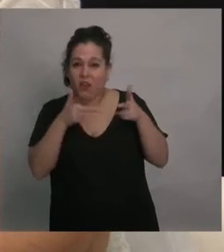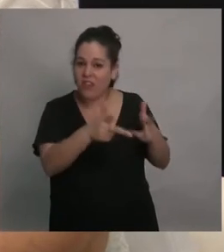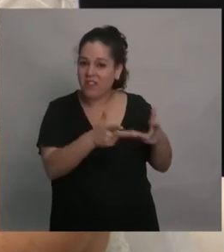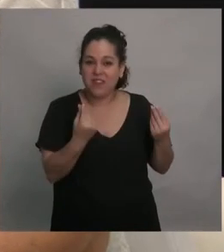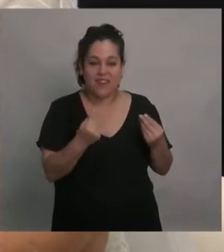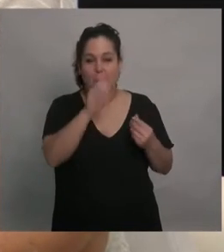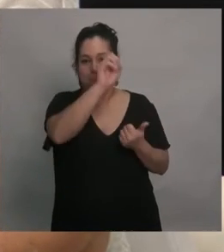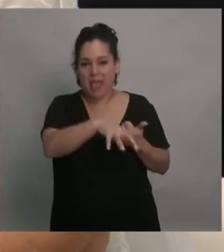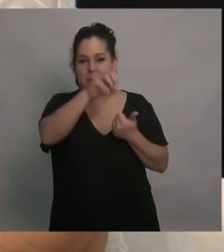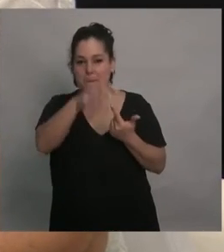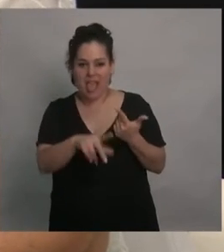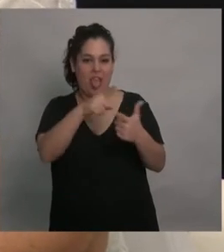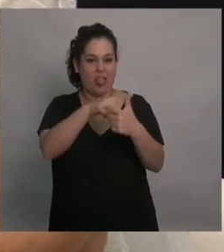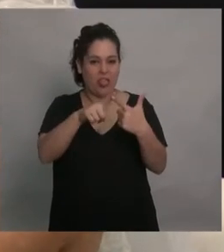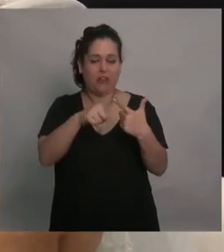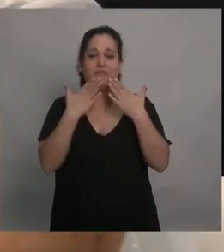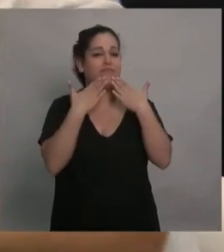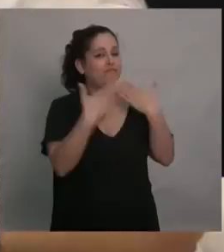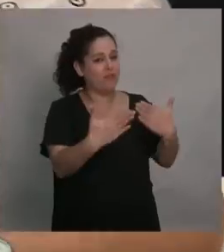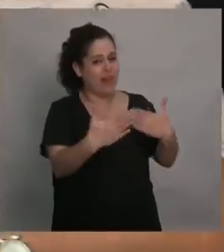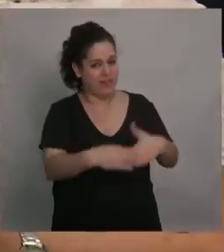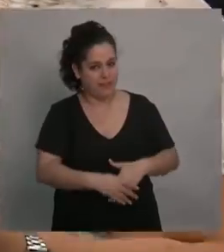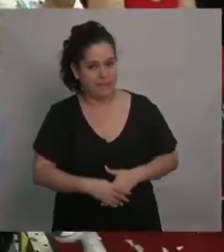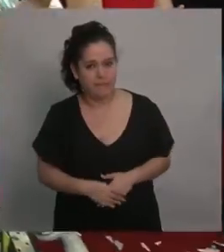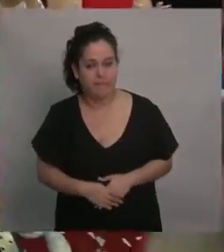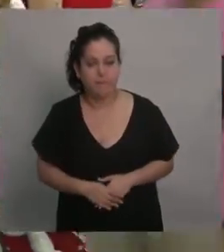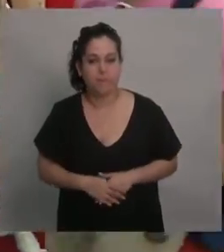a Gerardo y a Ramón, muchas gracias.